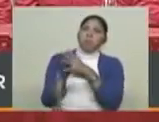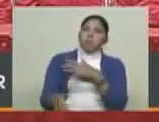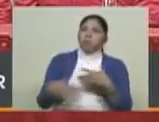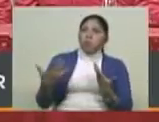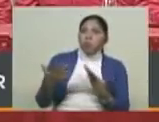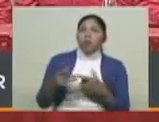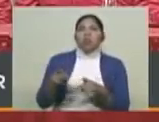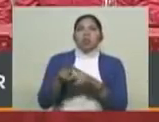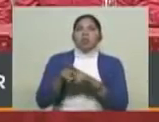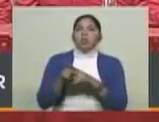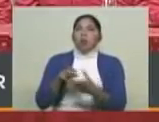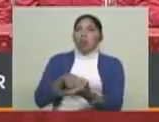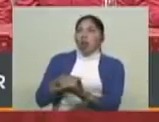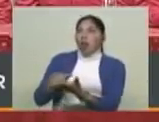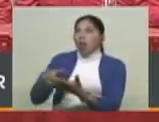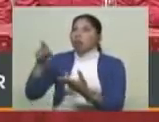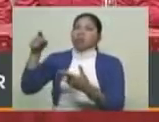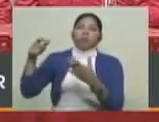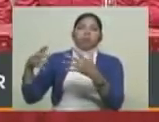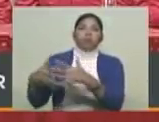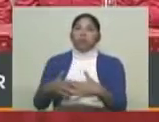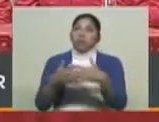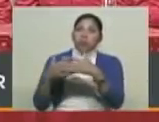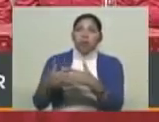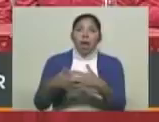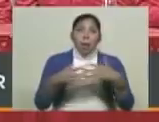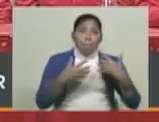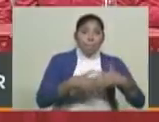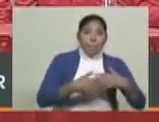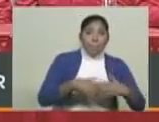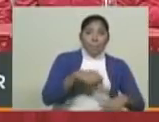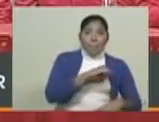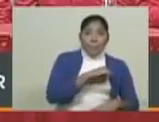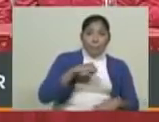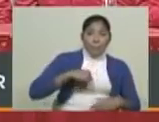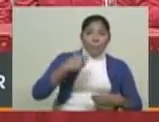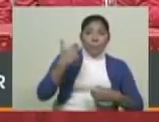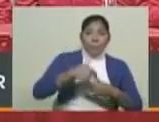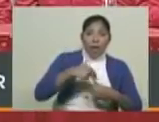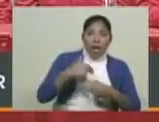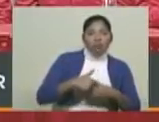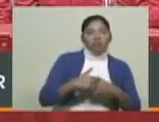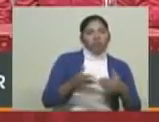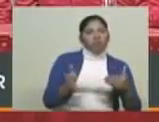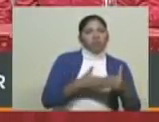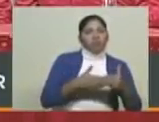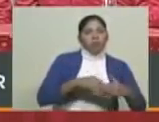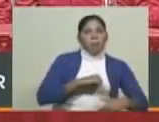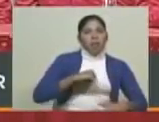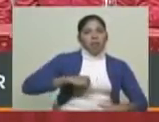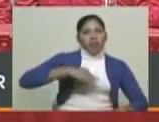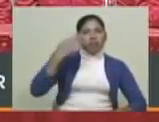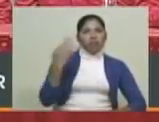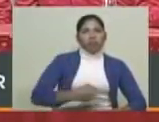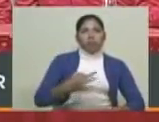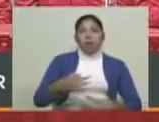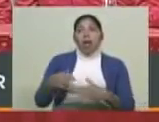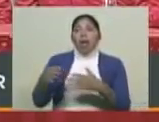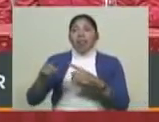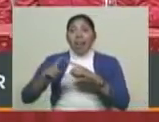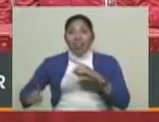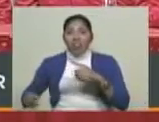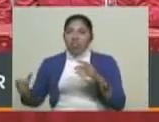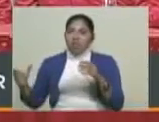al imperialismo, a la privatización de PDVSA, a la privatización de las empresas eléctricas, a la privatización de CanTV.